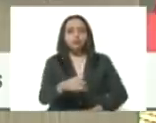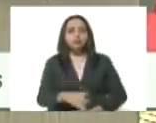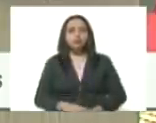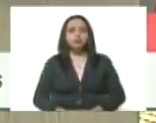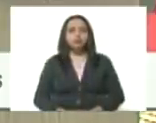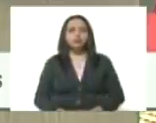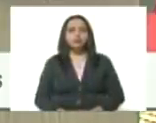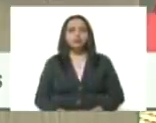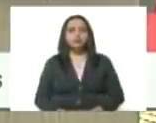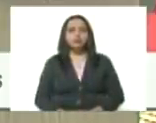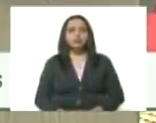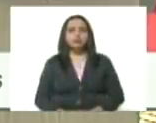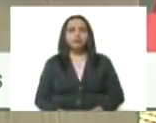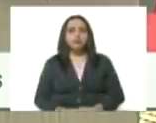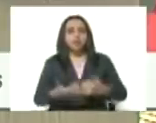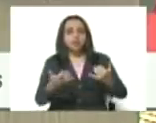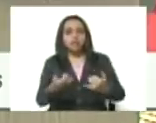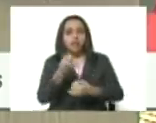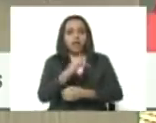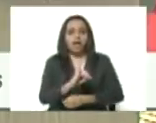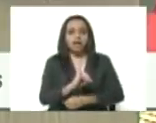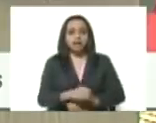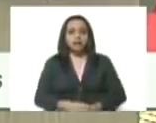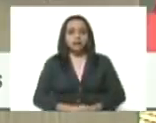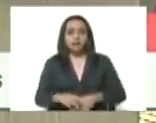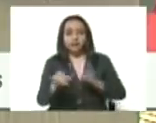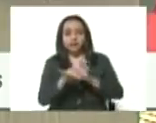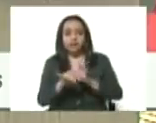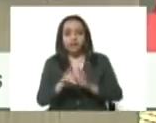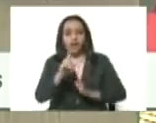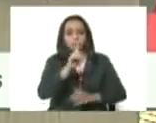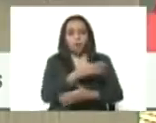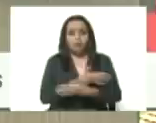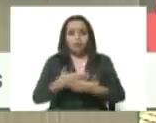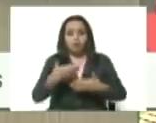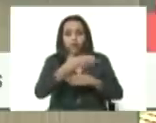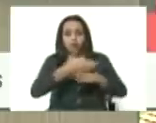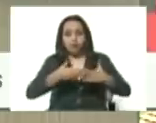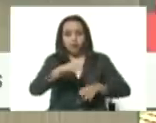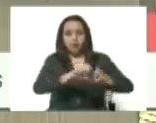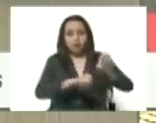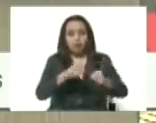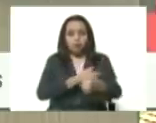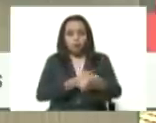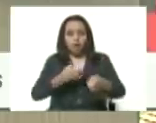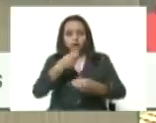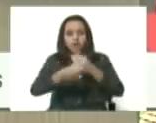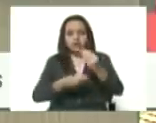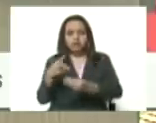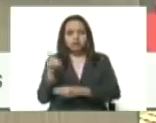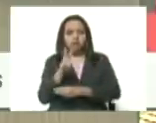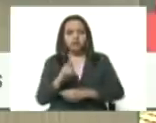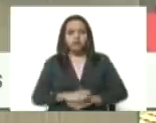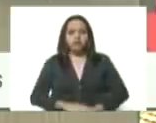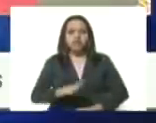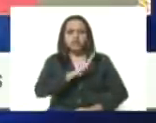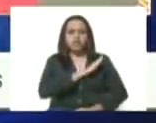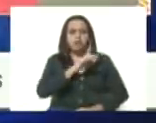que ya hemos llegado, nos aproximamos al 1.5 millones de pruebas realizadas en Venezuela. Ya